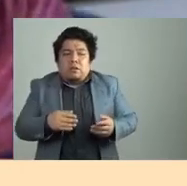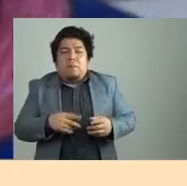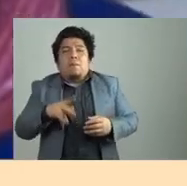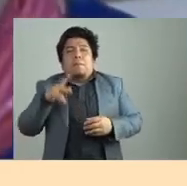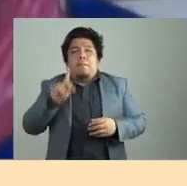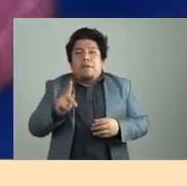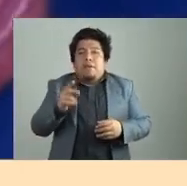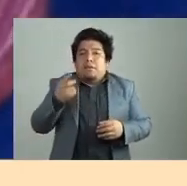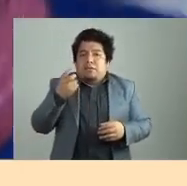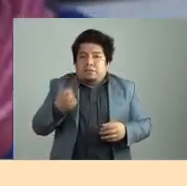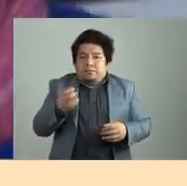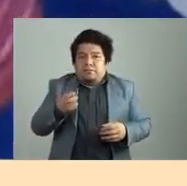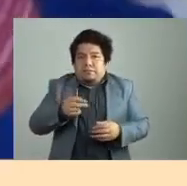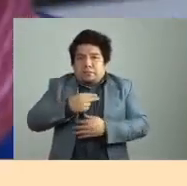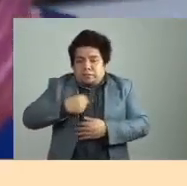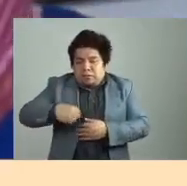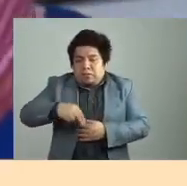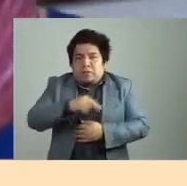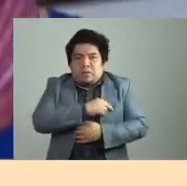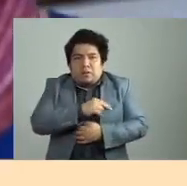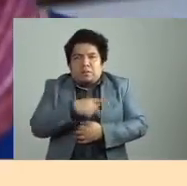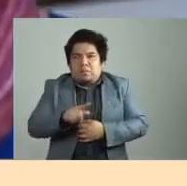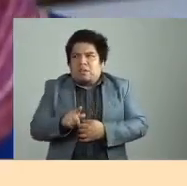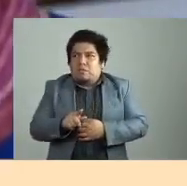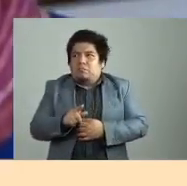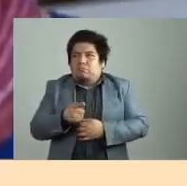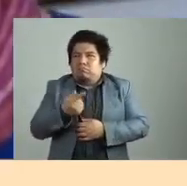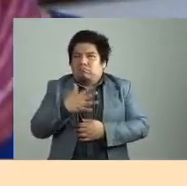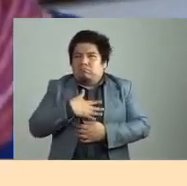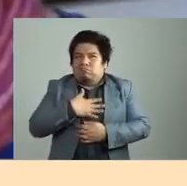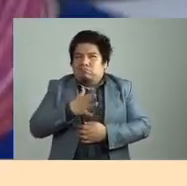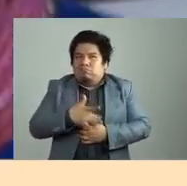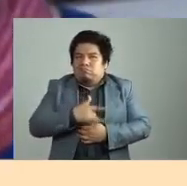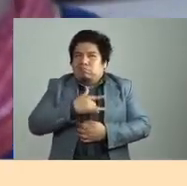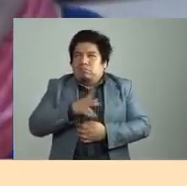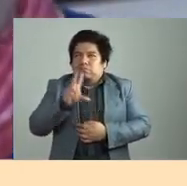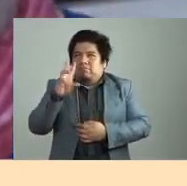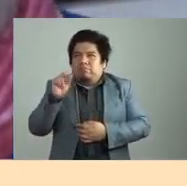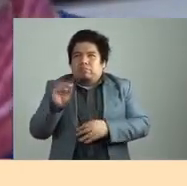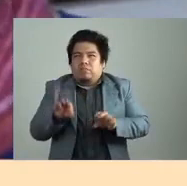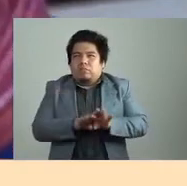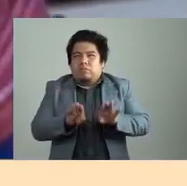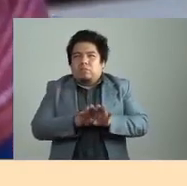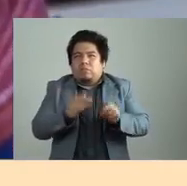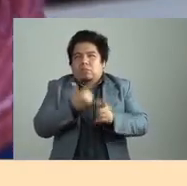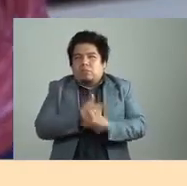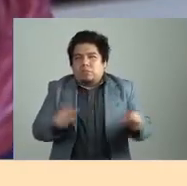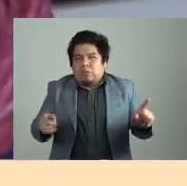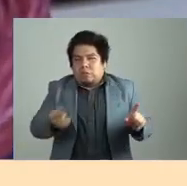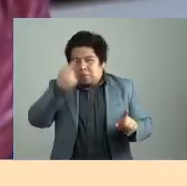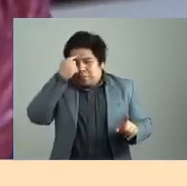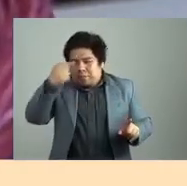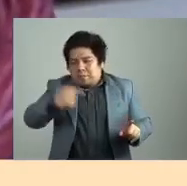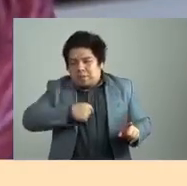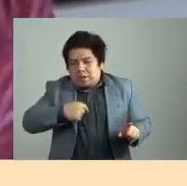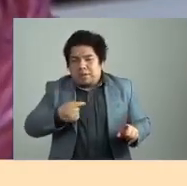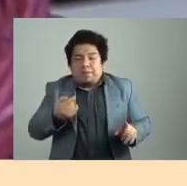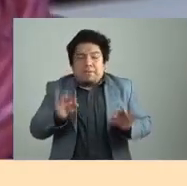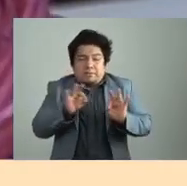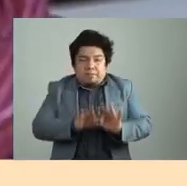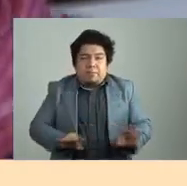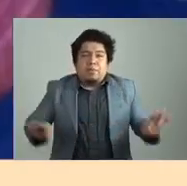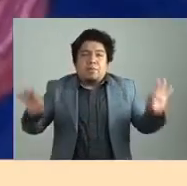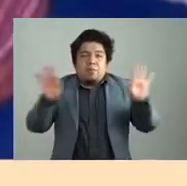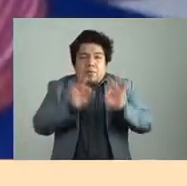pero no es una estrategia de liberación esto me parece muy importante de decir no